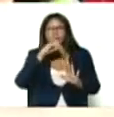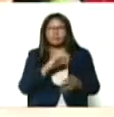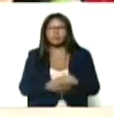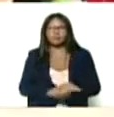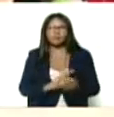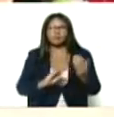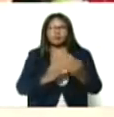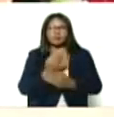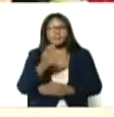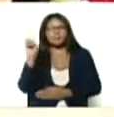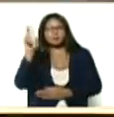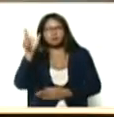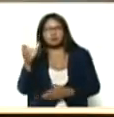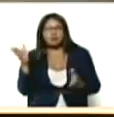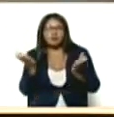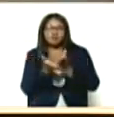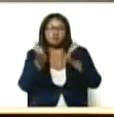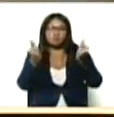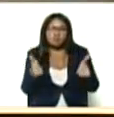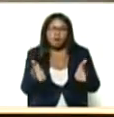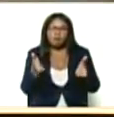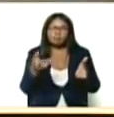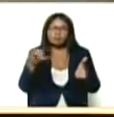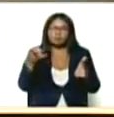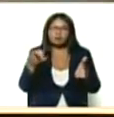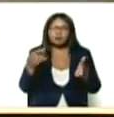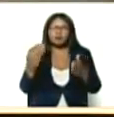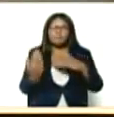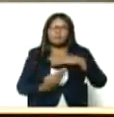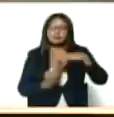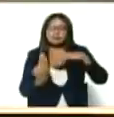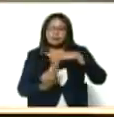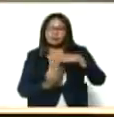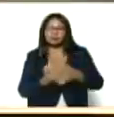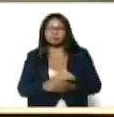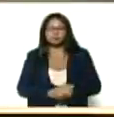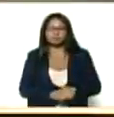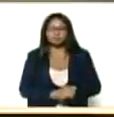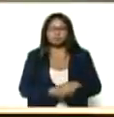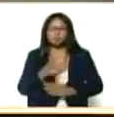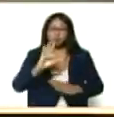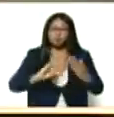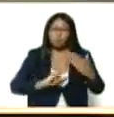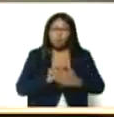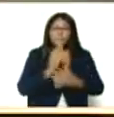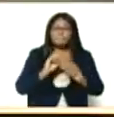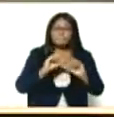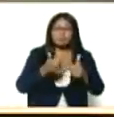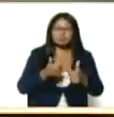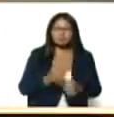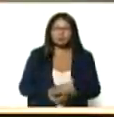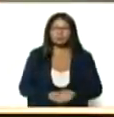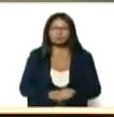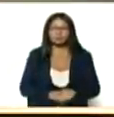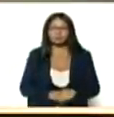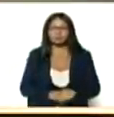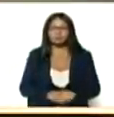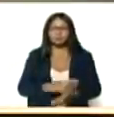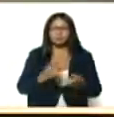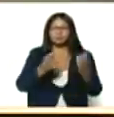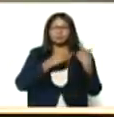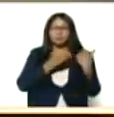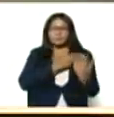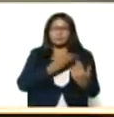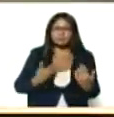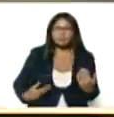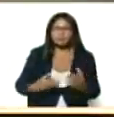Federación Venezolana de Estudiantes de Educación Media. Fueron fundadores y ejercieron la